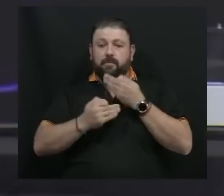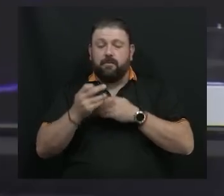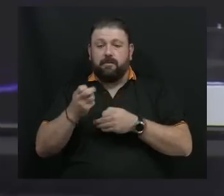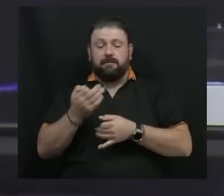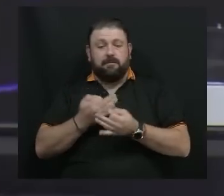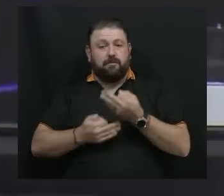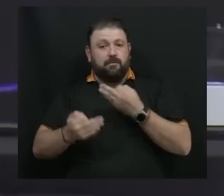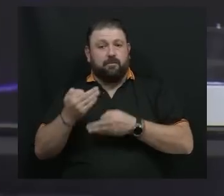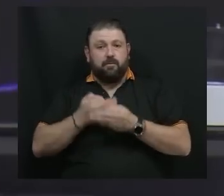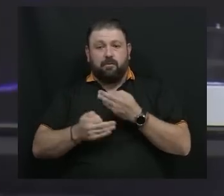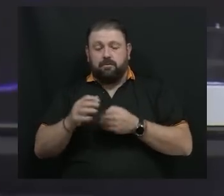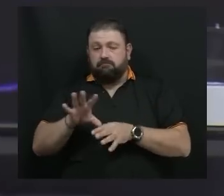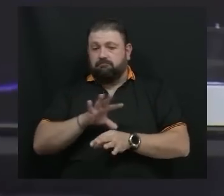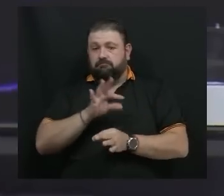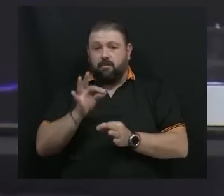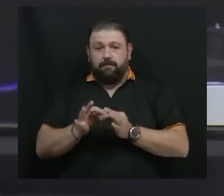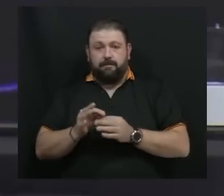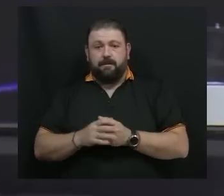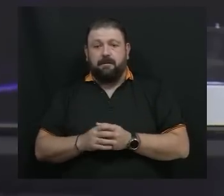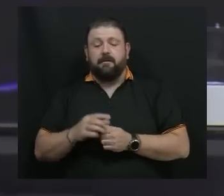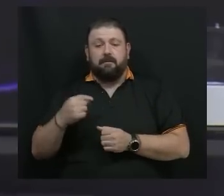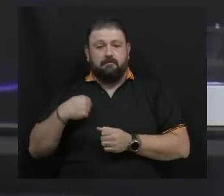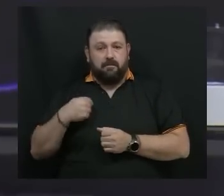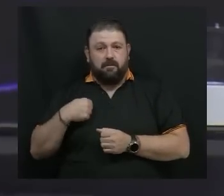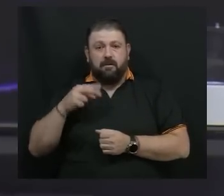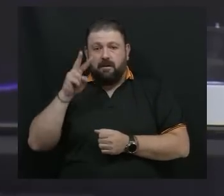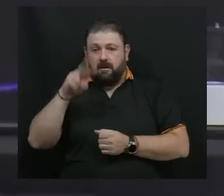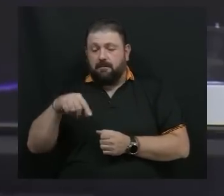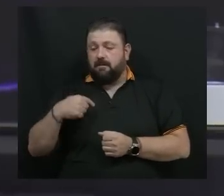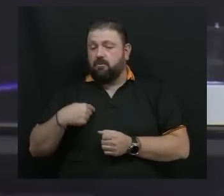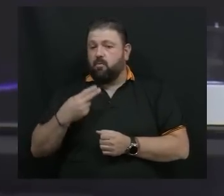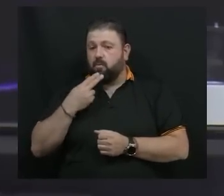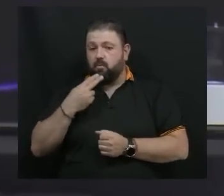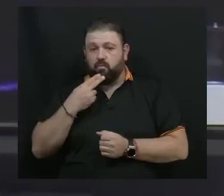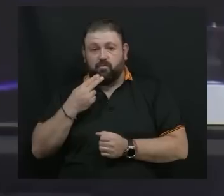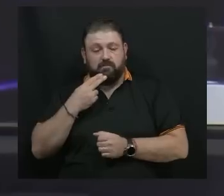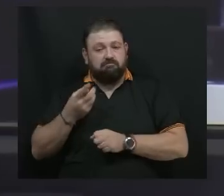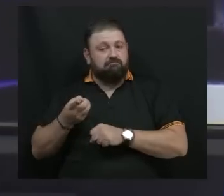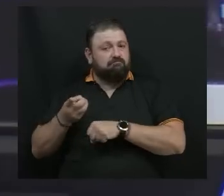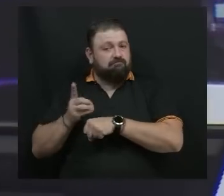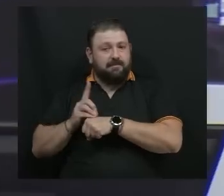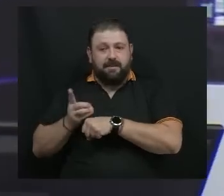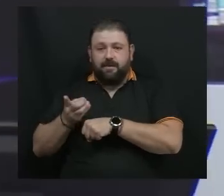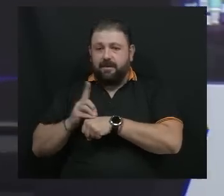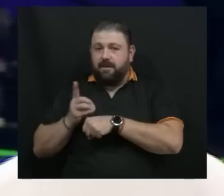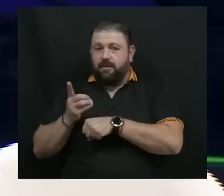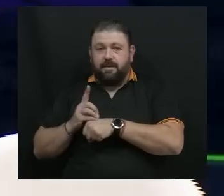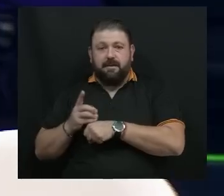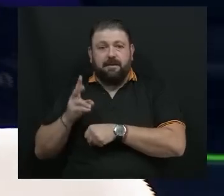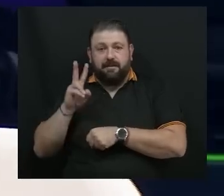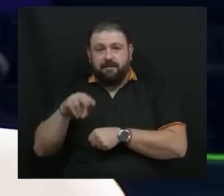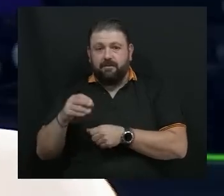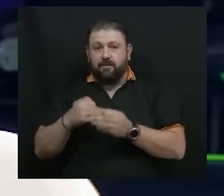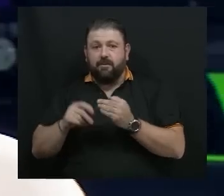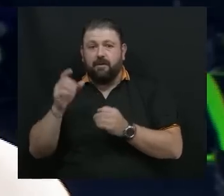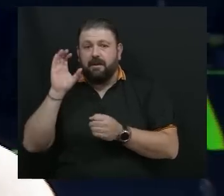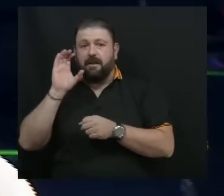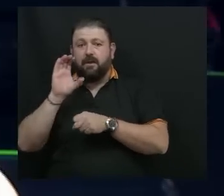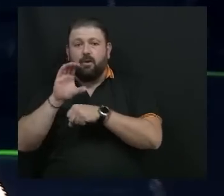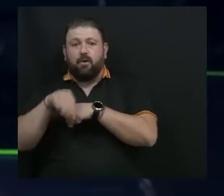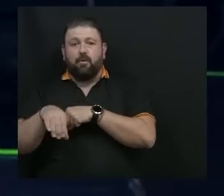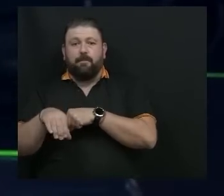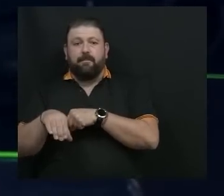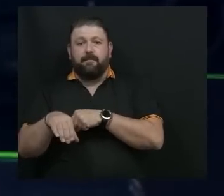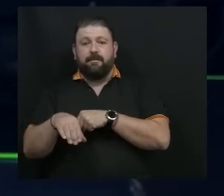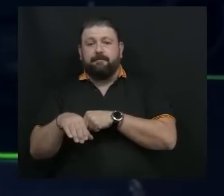complemento total. Yo los utilizo los tres, además en Colombia nos falta